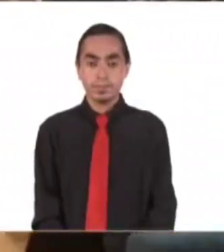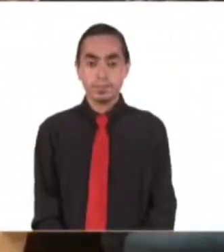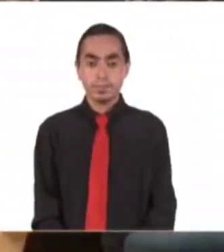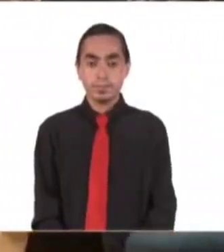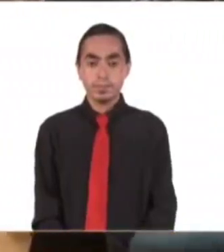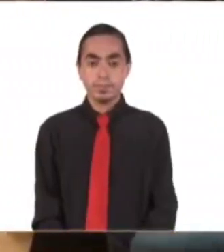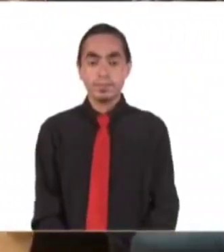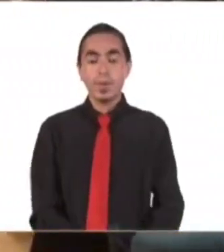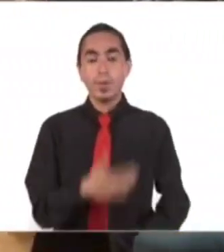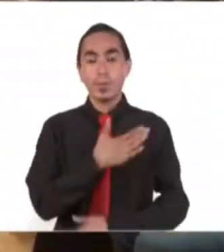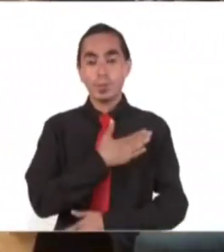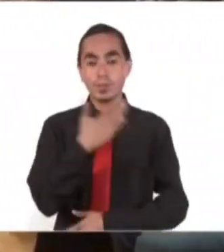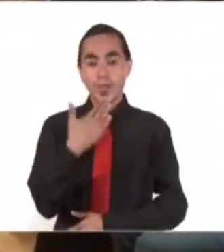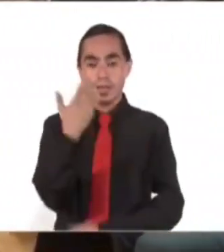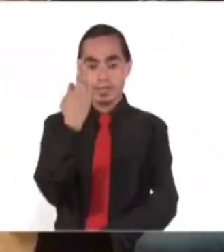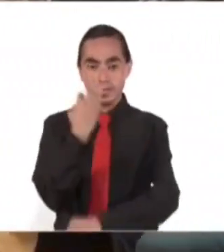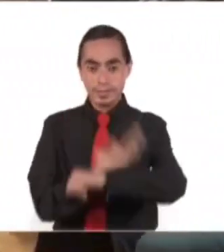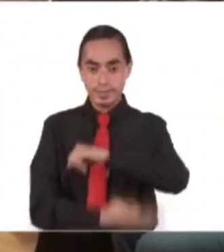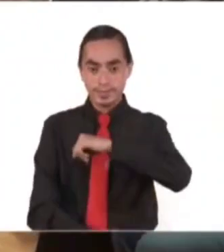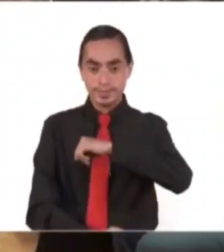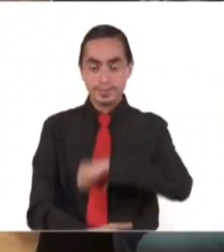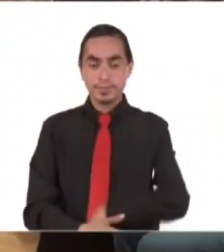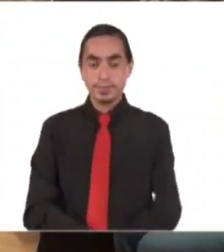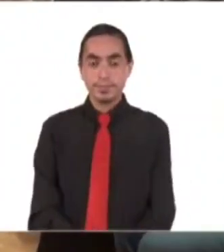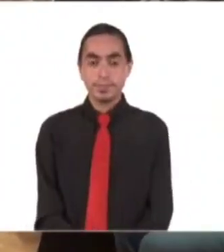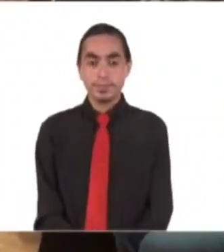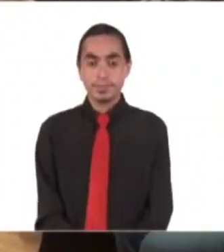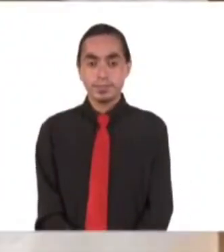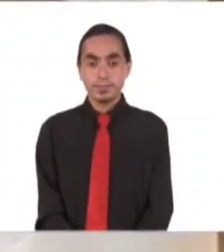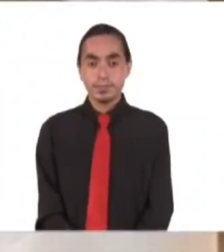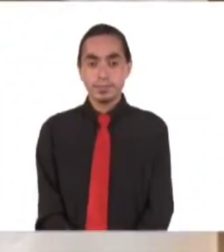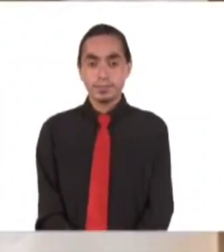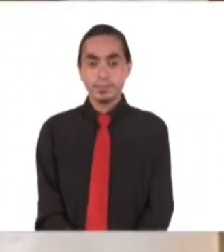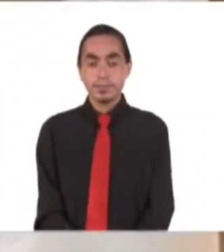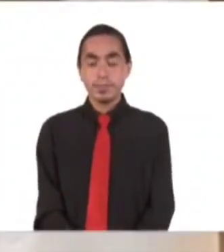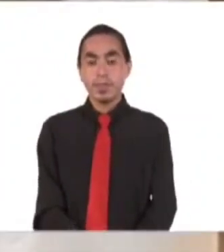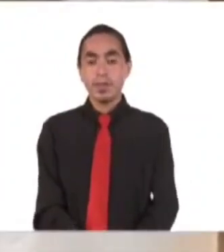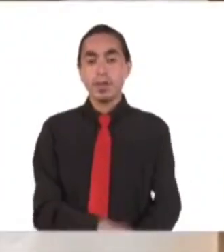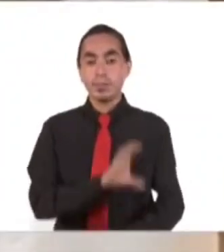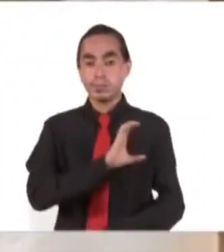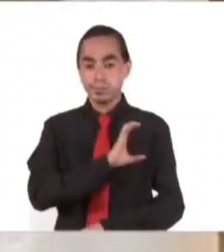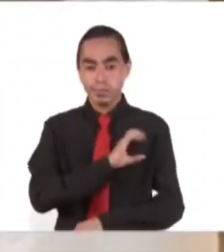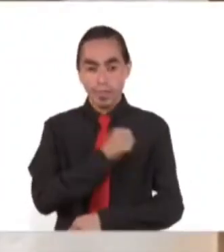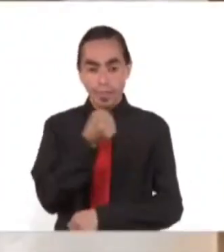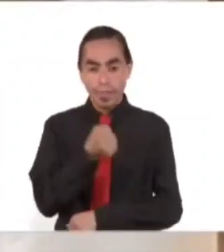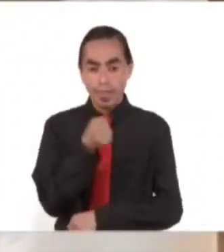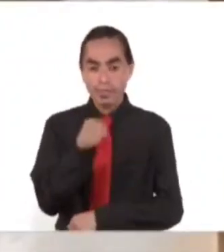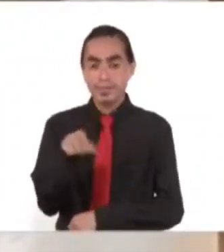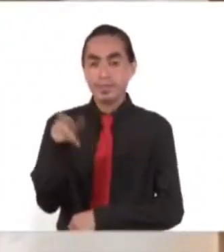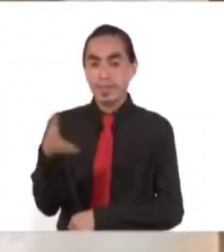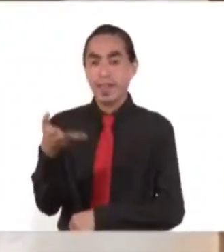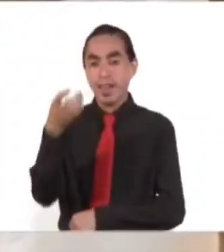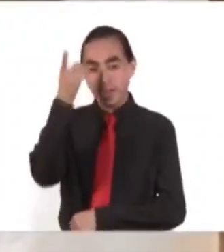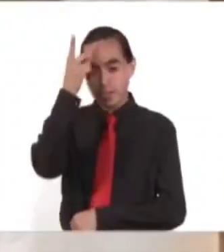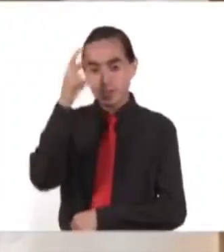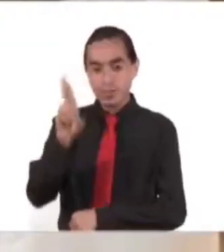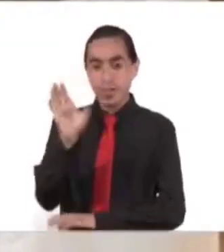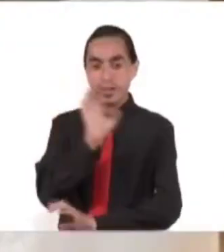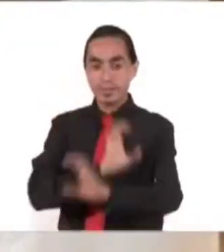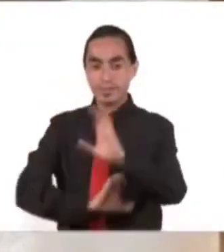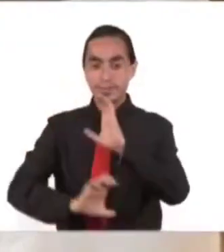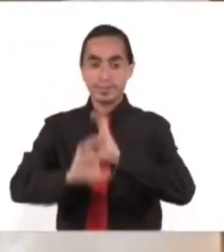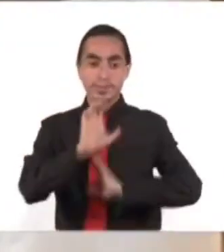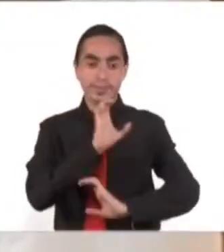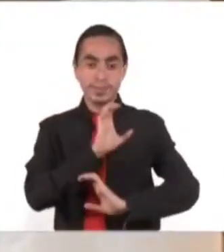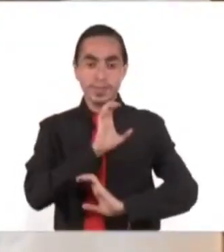Muy buenas tardes. Saludo afectuosamente a la doctora Claudia Sheinbaum Pardo, jefa